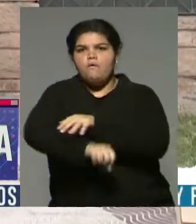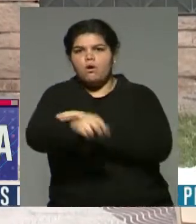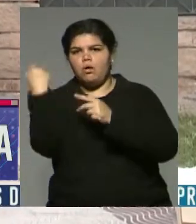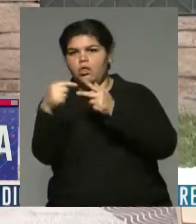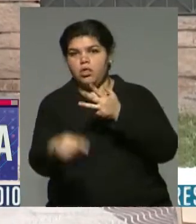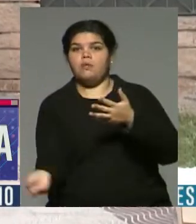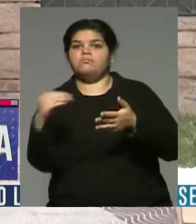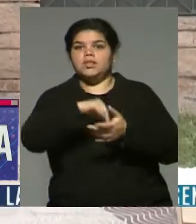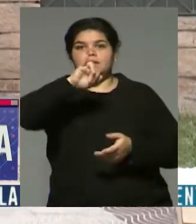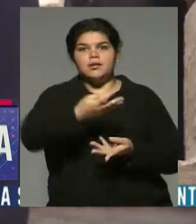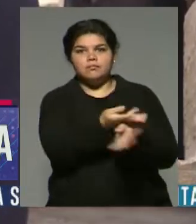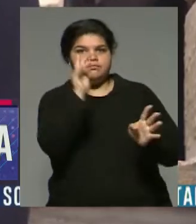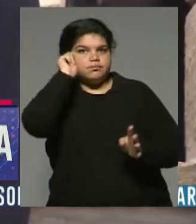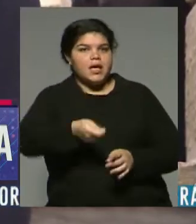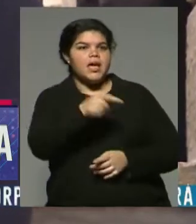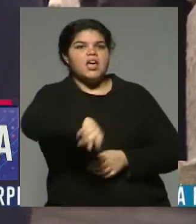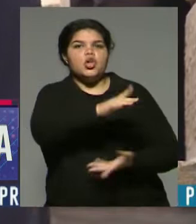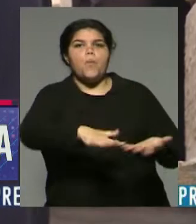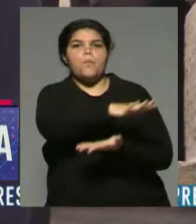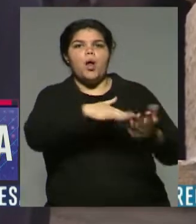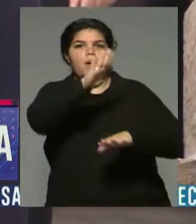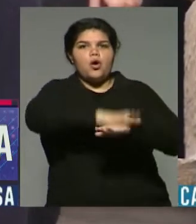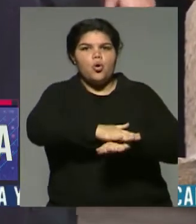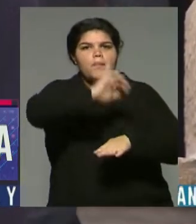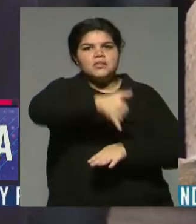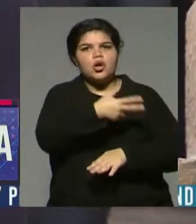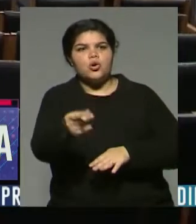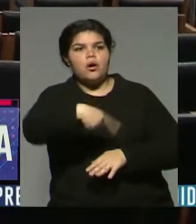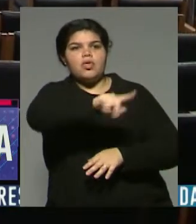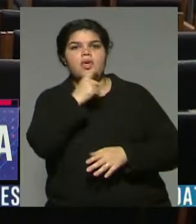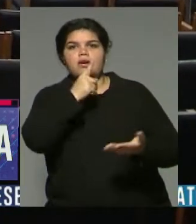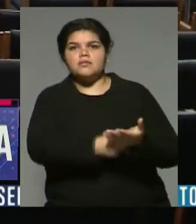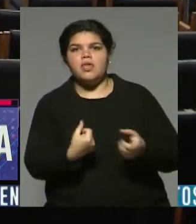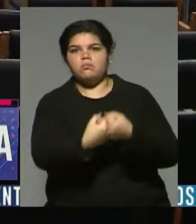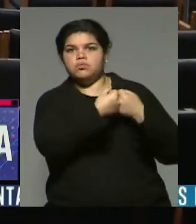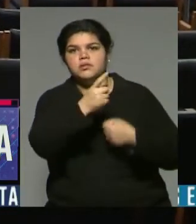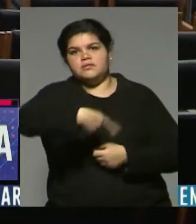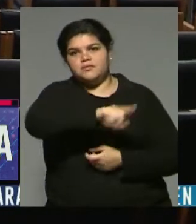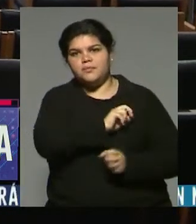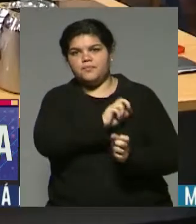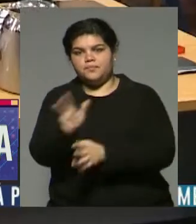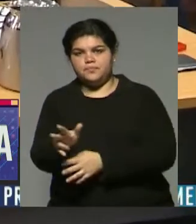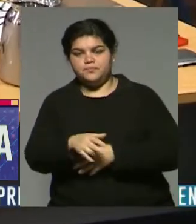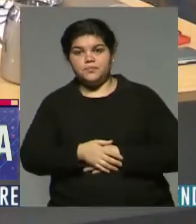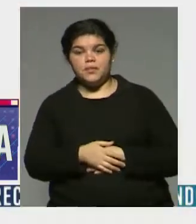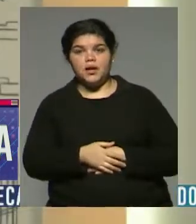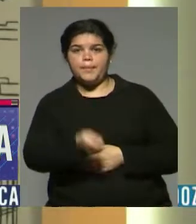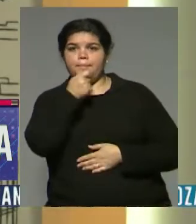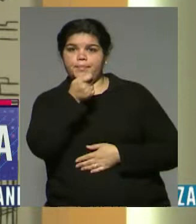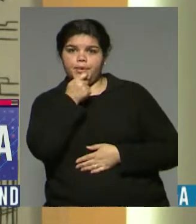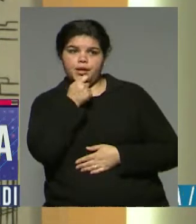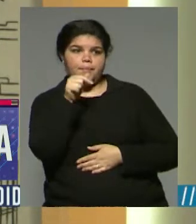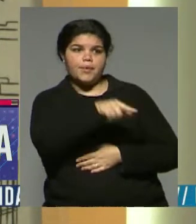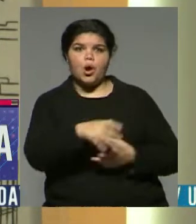si es culpable o no culpable en cuanto a las pruebas que da la defensa y la acusación. ¿Qué pasa si es que no decide